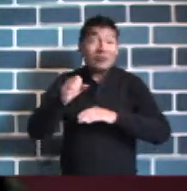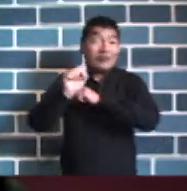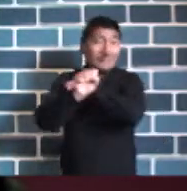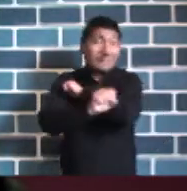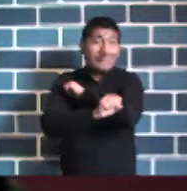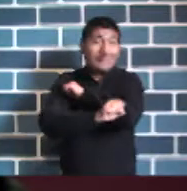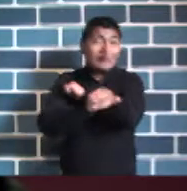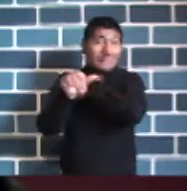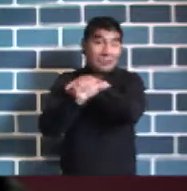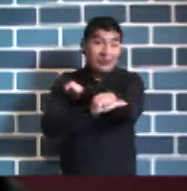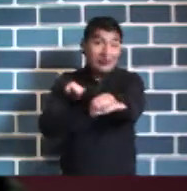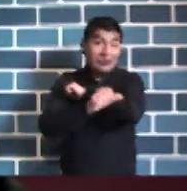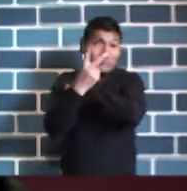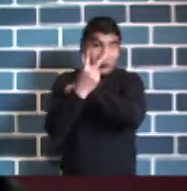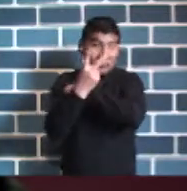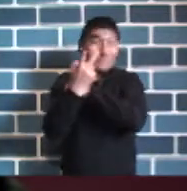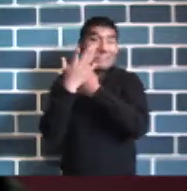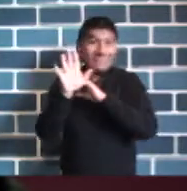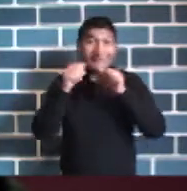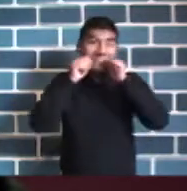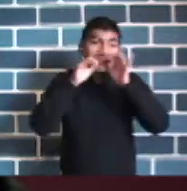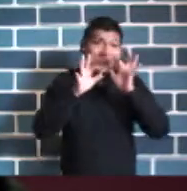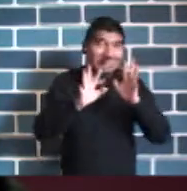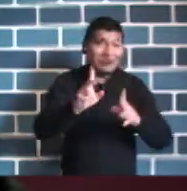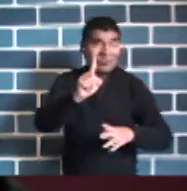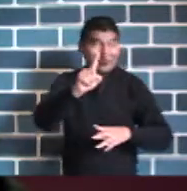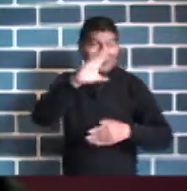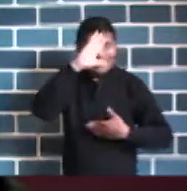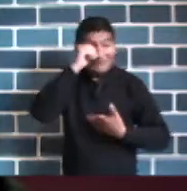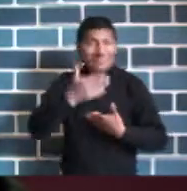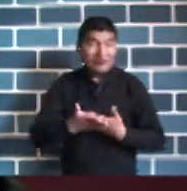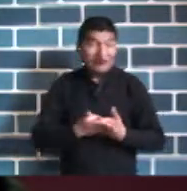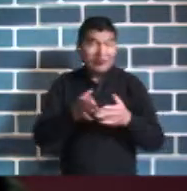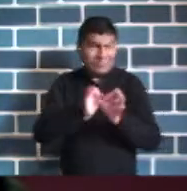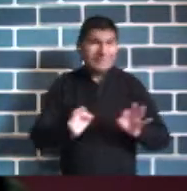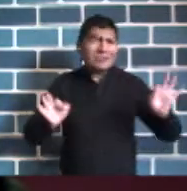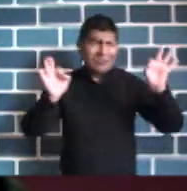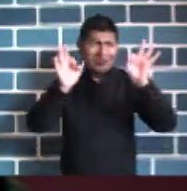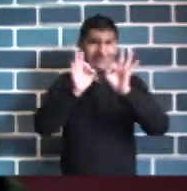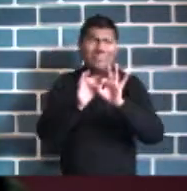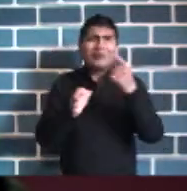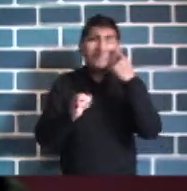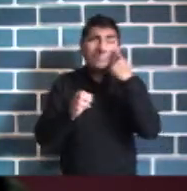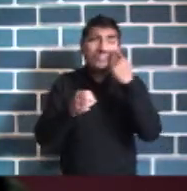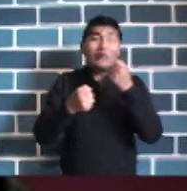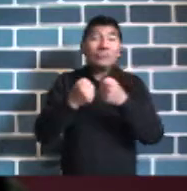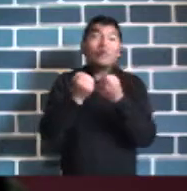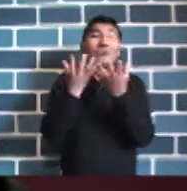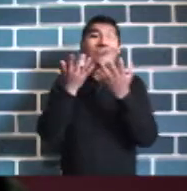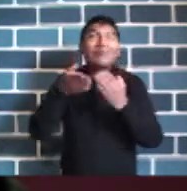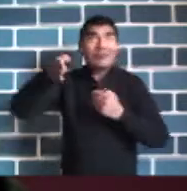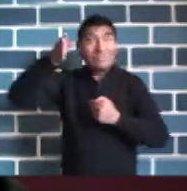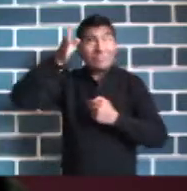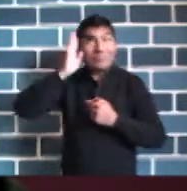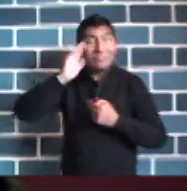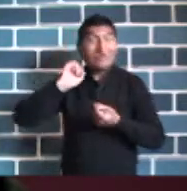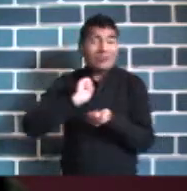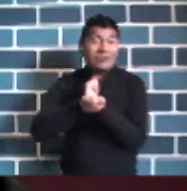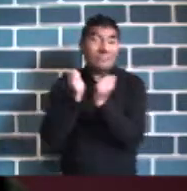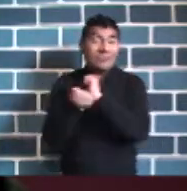descendencia por eso creo que sea importante reconocer cuánto dios cambio mi